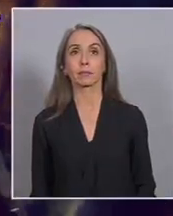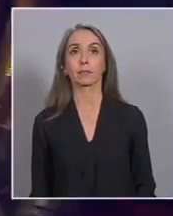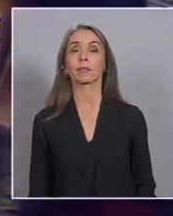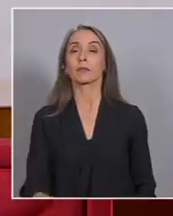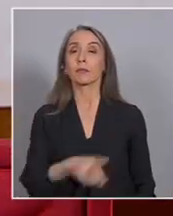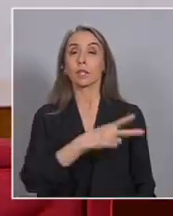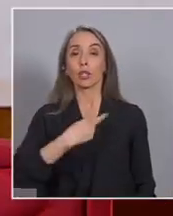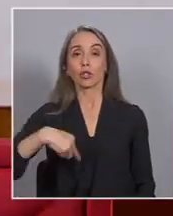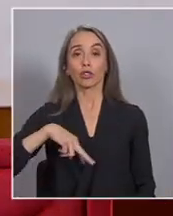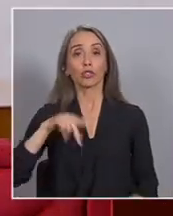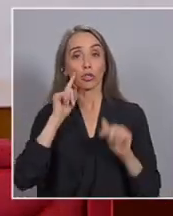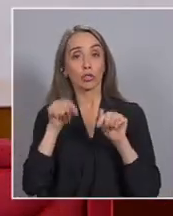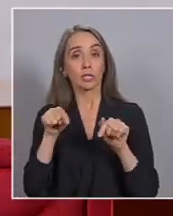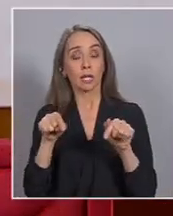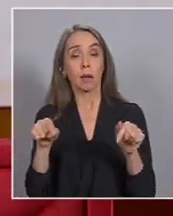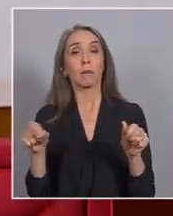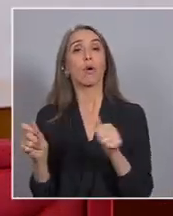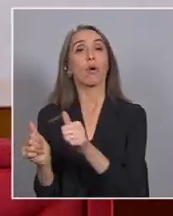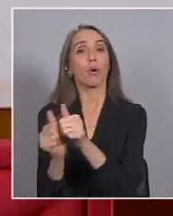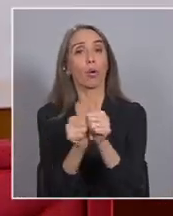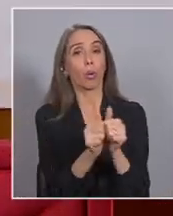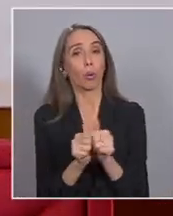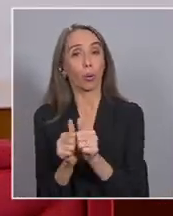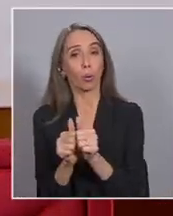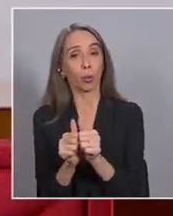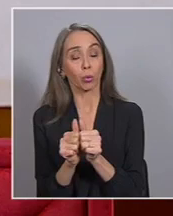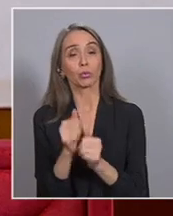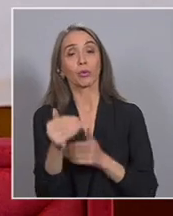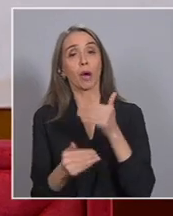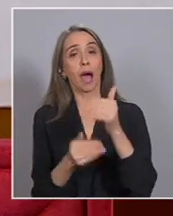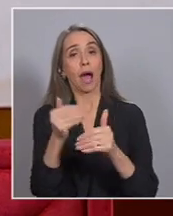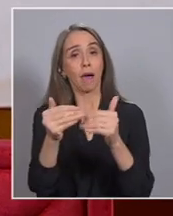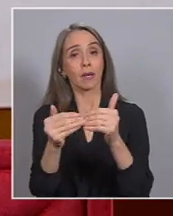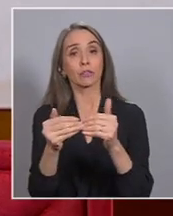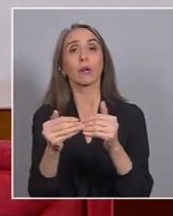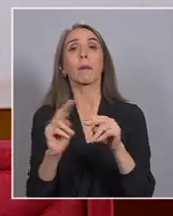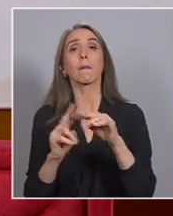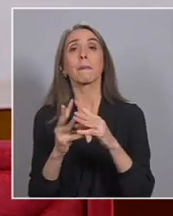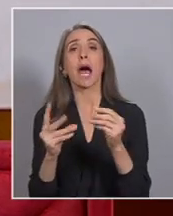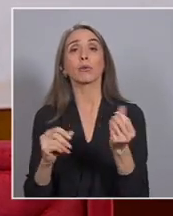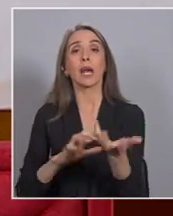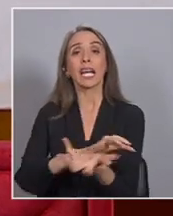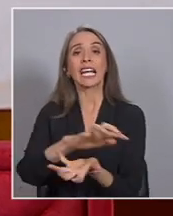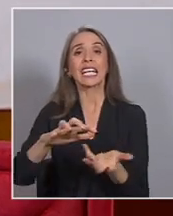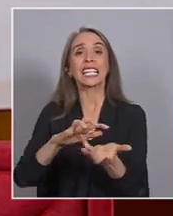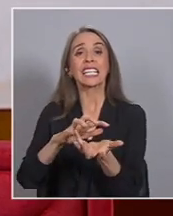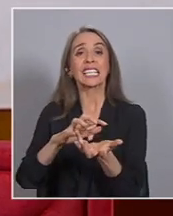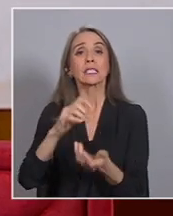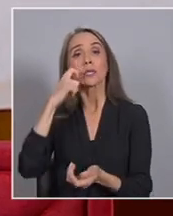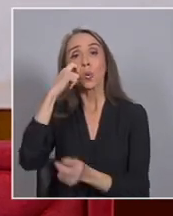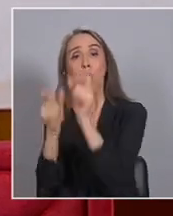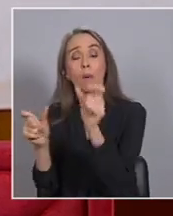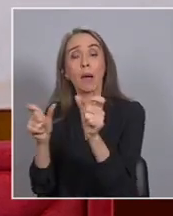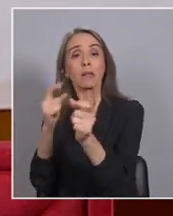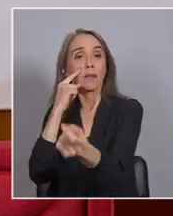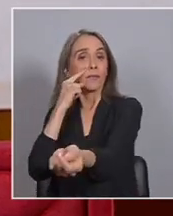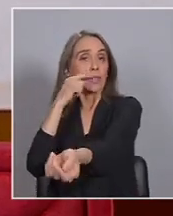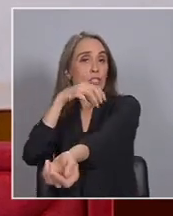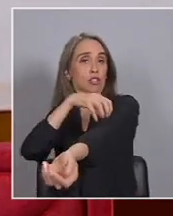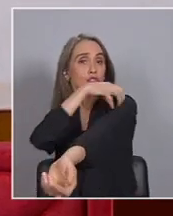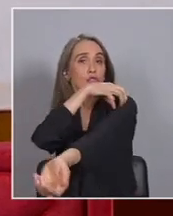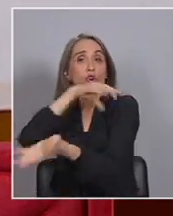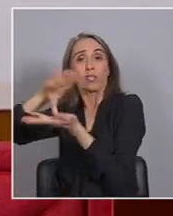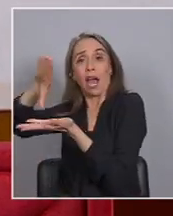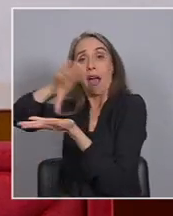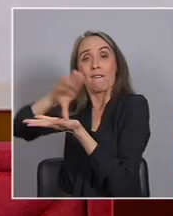Estamos en conjunto avanzando en la resolución de la crisis humanitaria en la frontera norte y desplegando